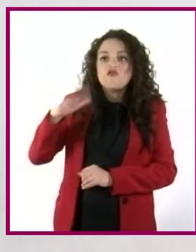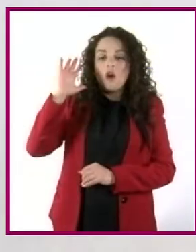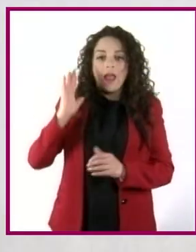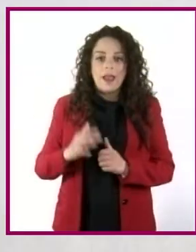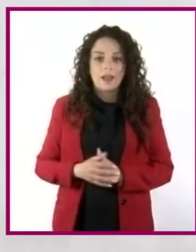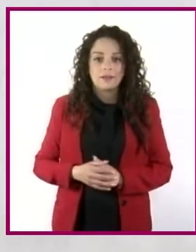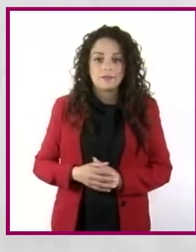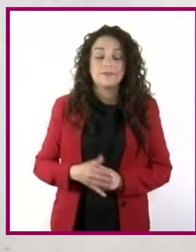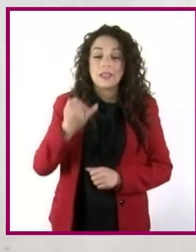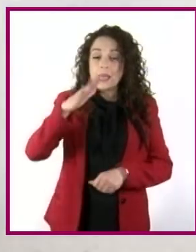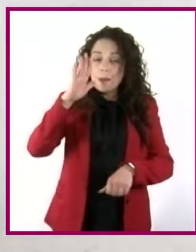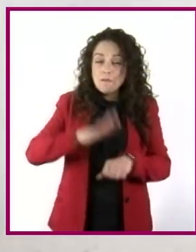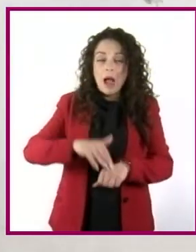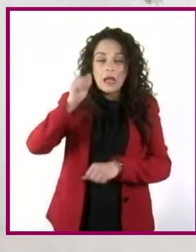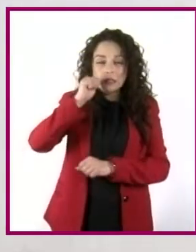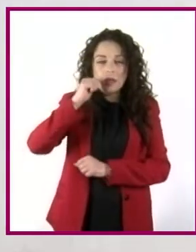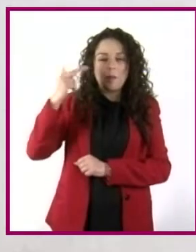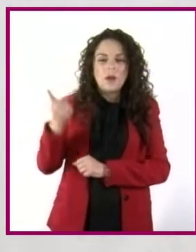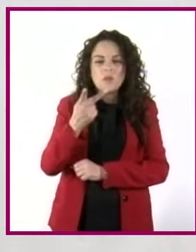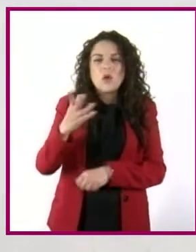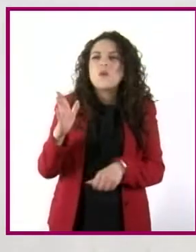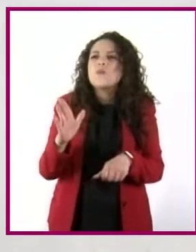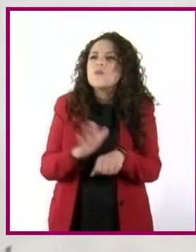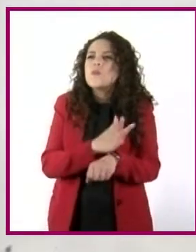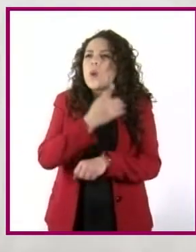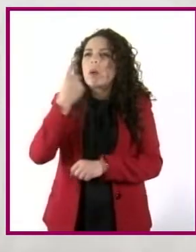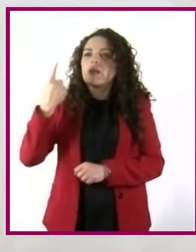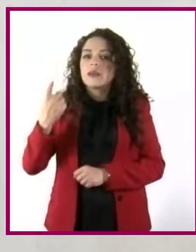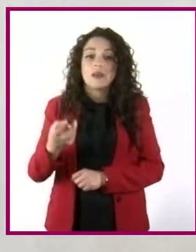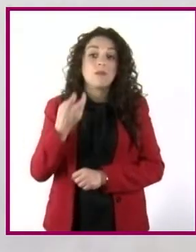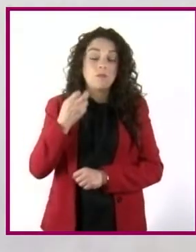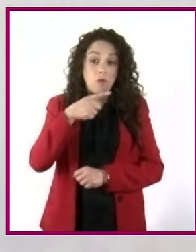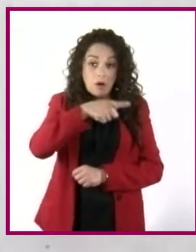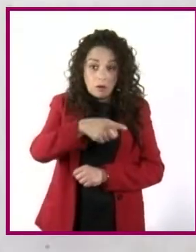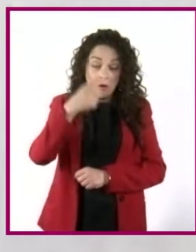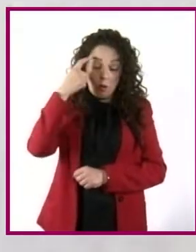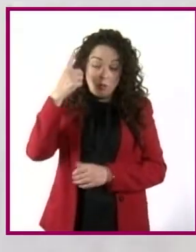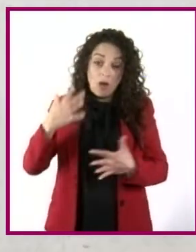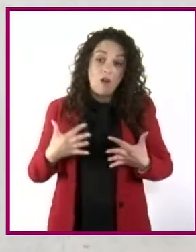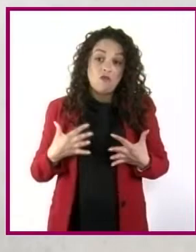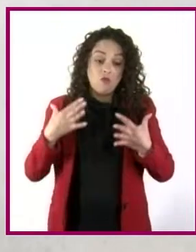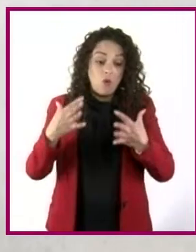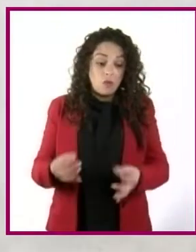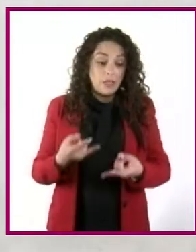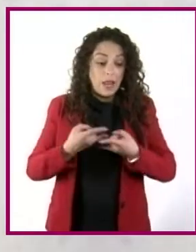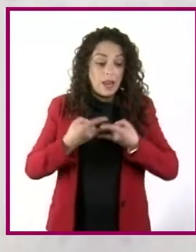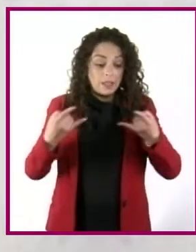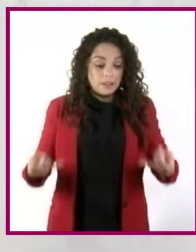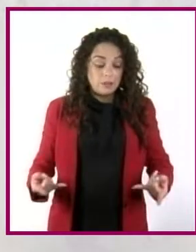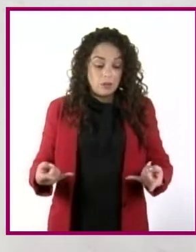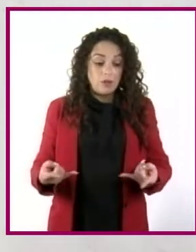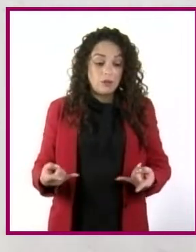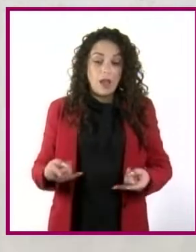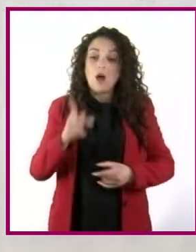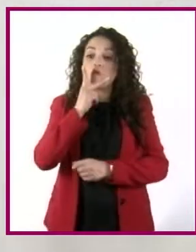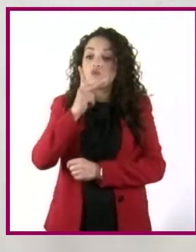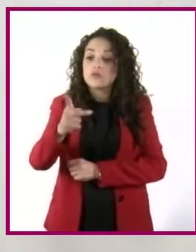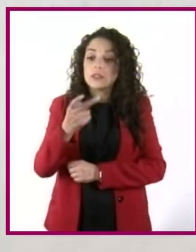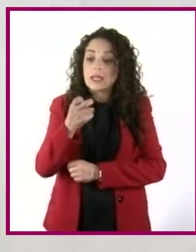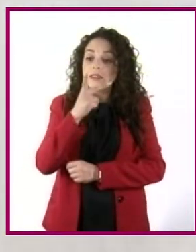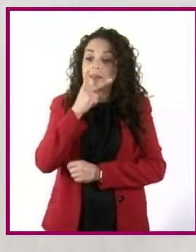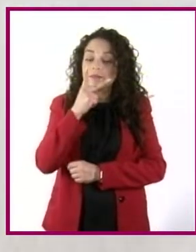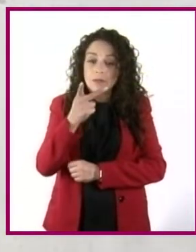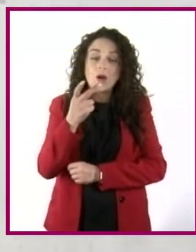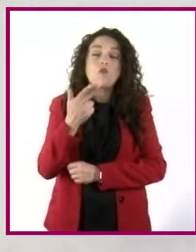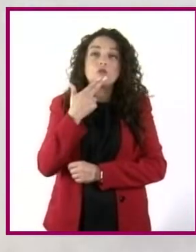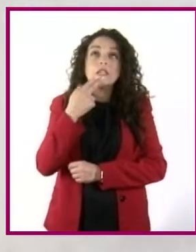por qué. Heródoto es por ello el padre de la historia. Es el primero en utilizar la palabra, pero también el